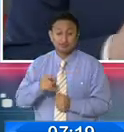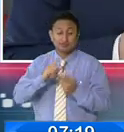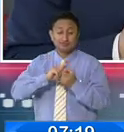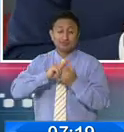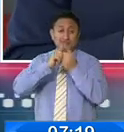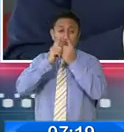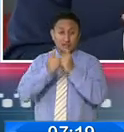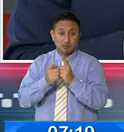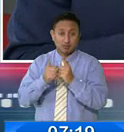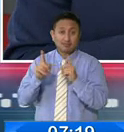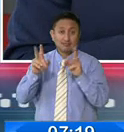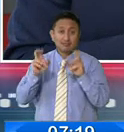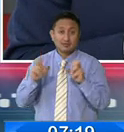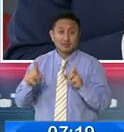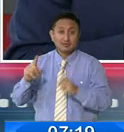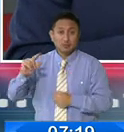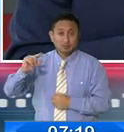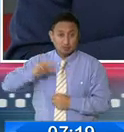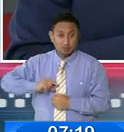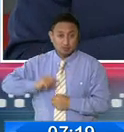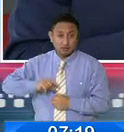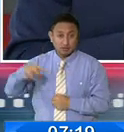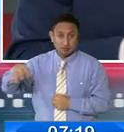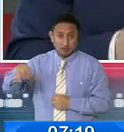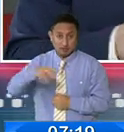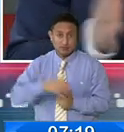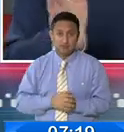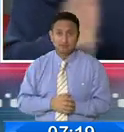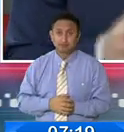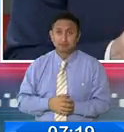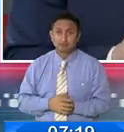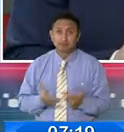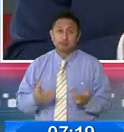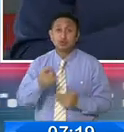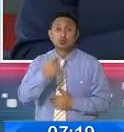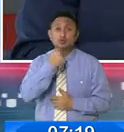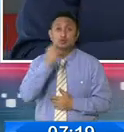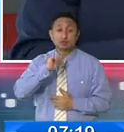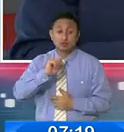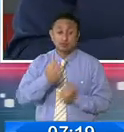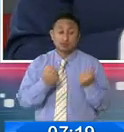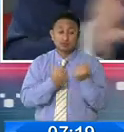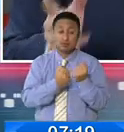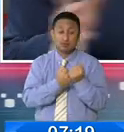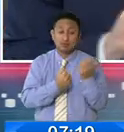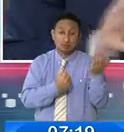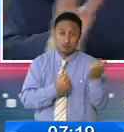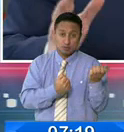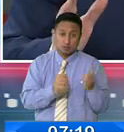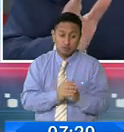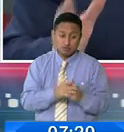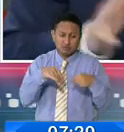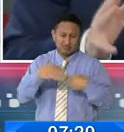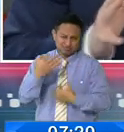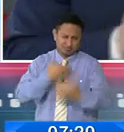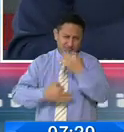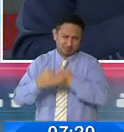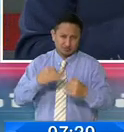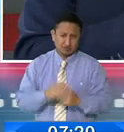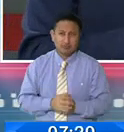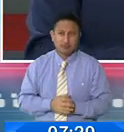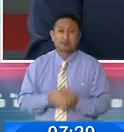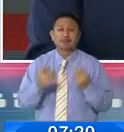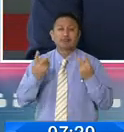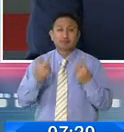que se refiere a los salarios sectoriales. Usted ha dicho que habrá compensaciones, ahí queremos una explicación de esto y